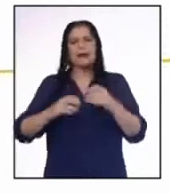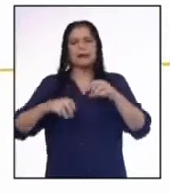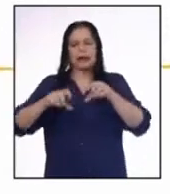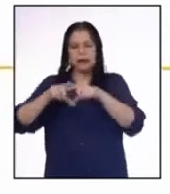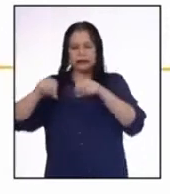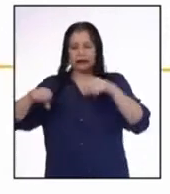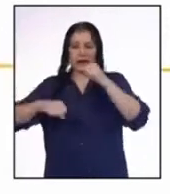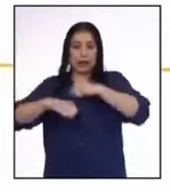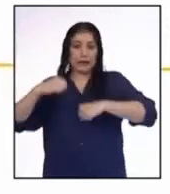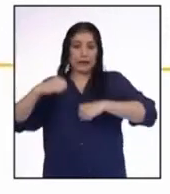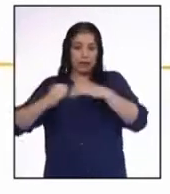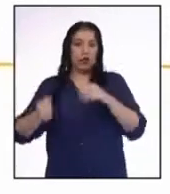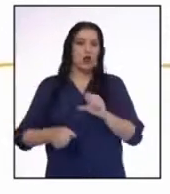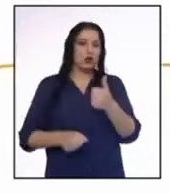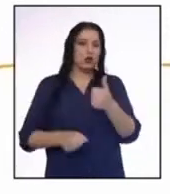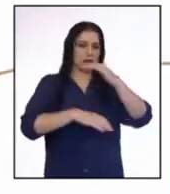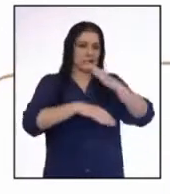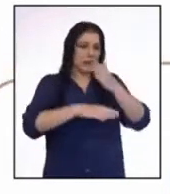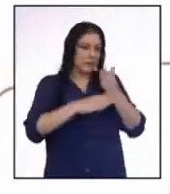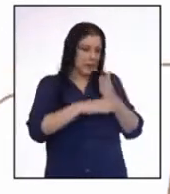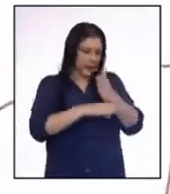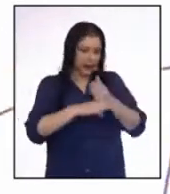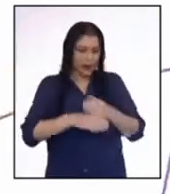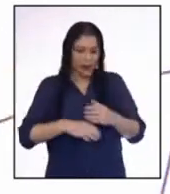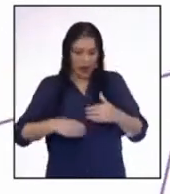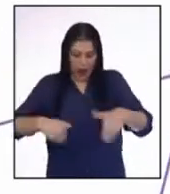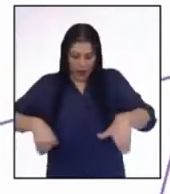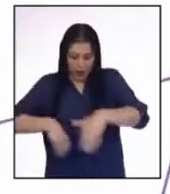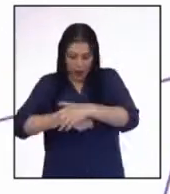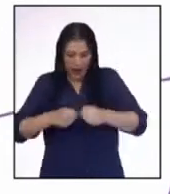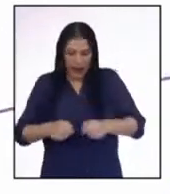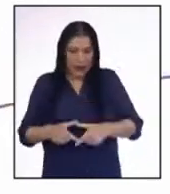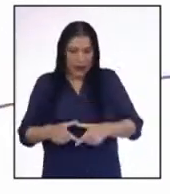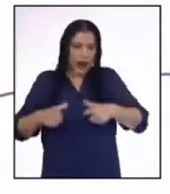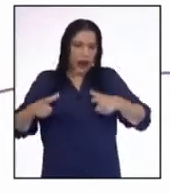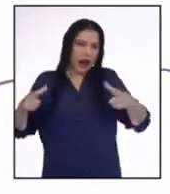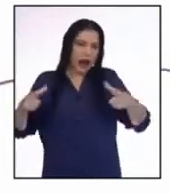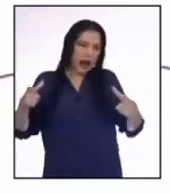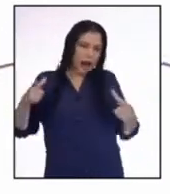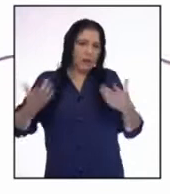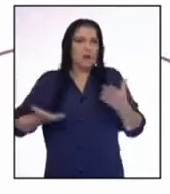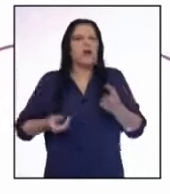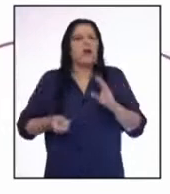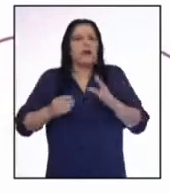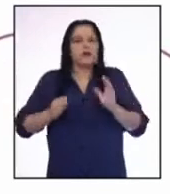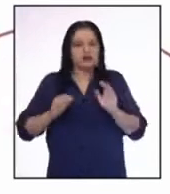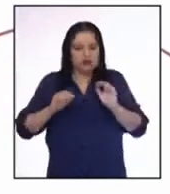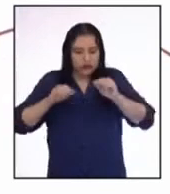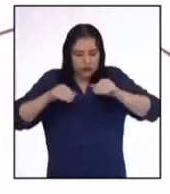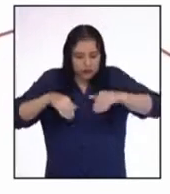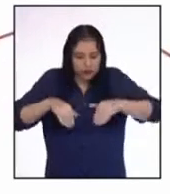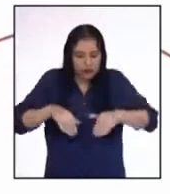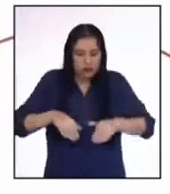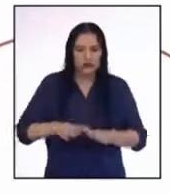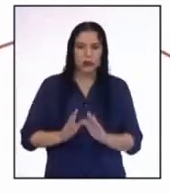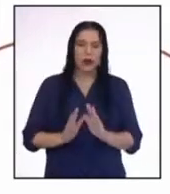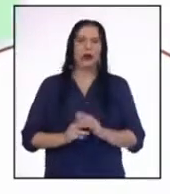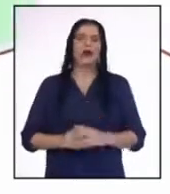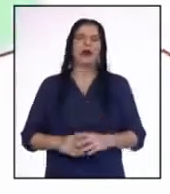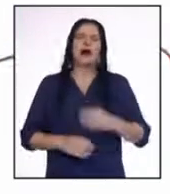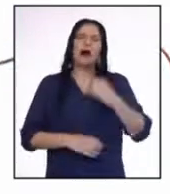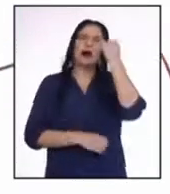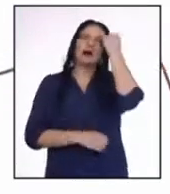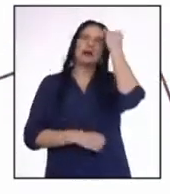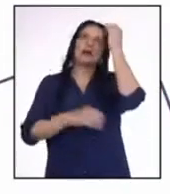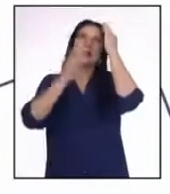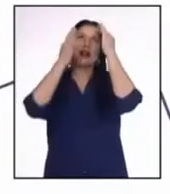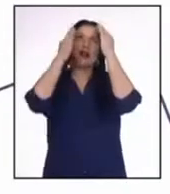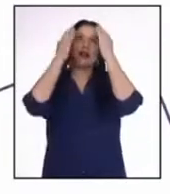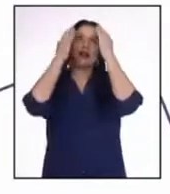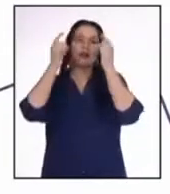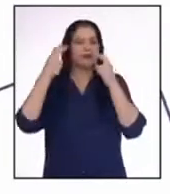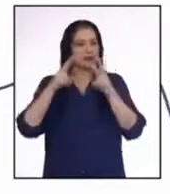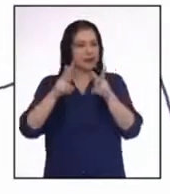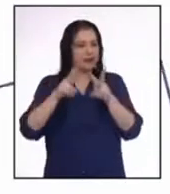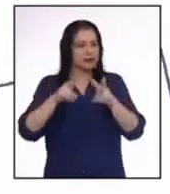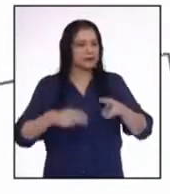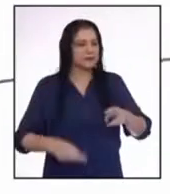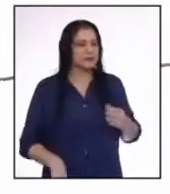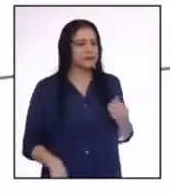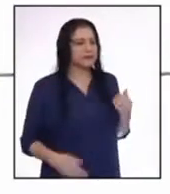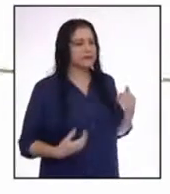otra de madera. La calle es amplia, pero con cierta caída porque vivo en una pendiente. Me la imagino así.